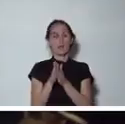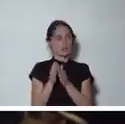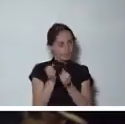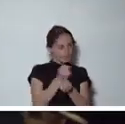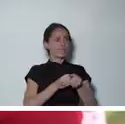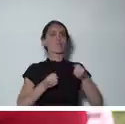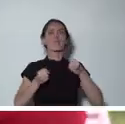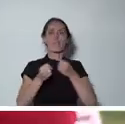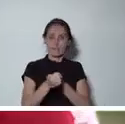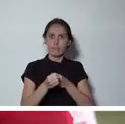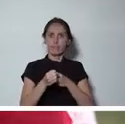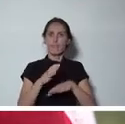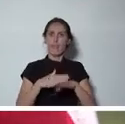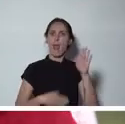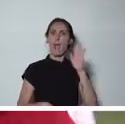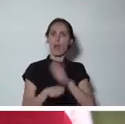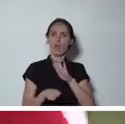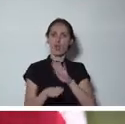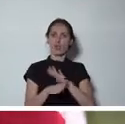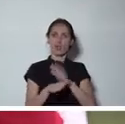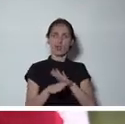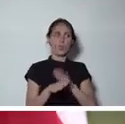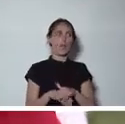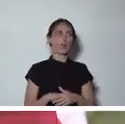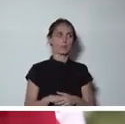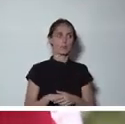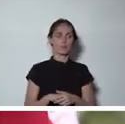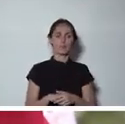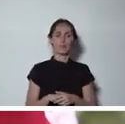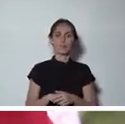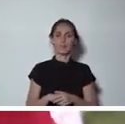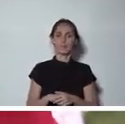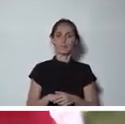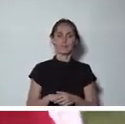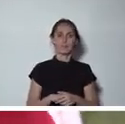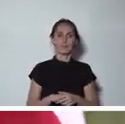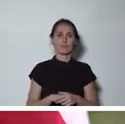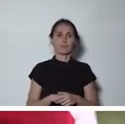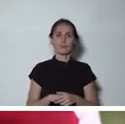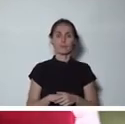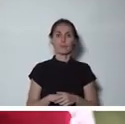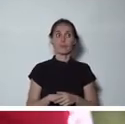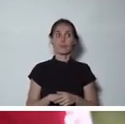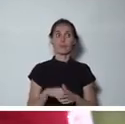va a ser la próxima secretaria de estado de igualdad y contra la violencia de